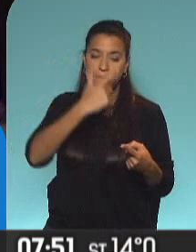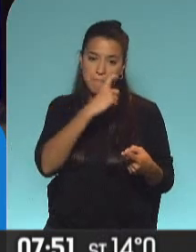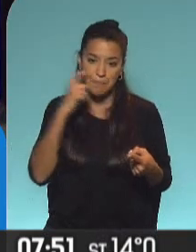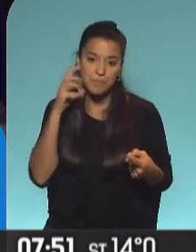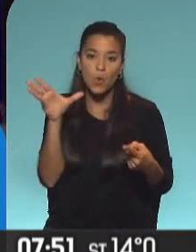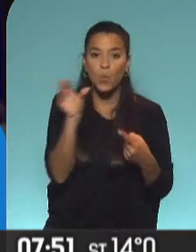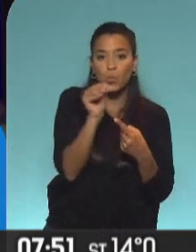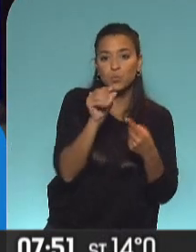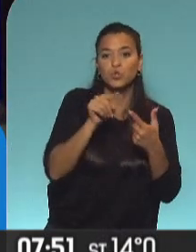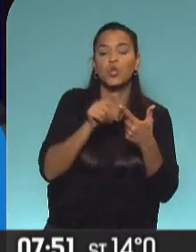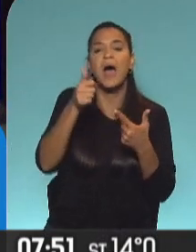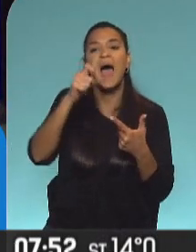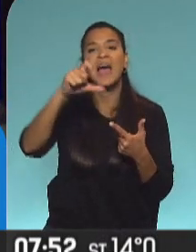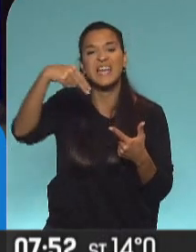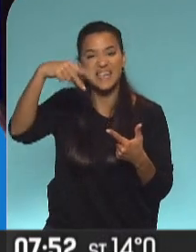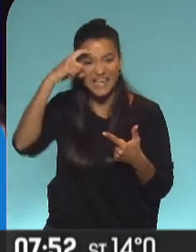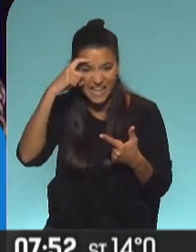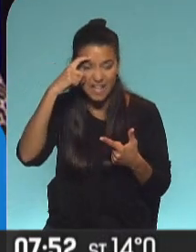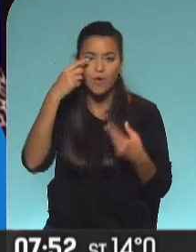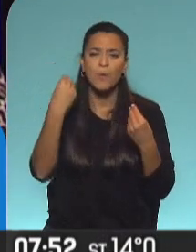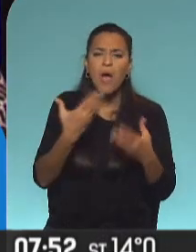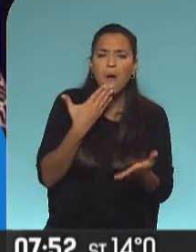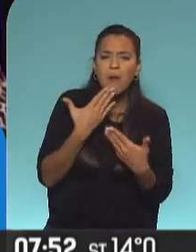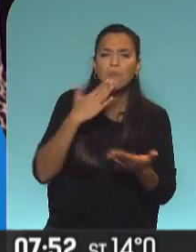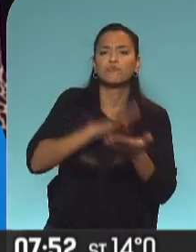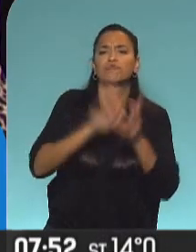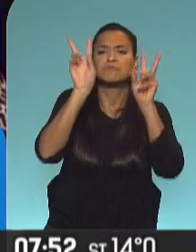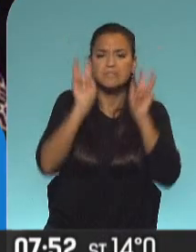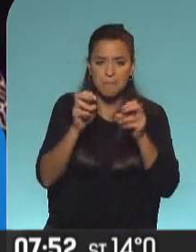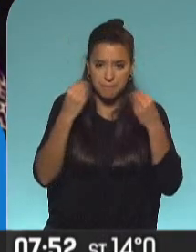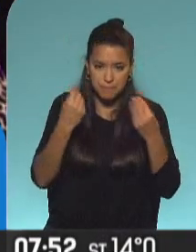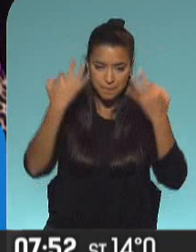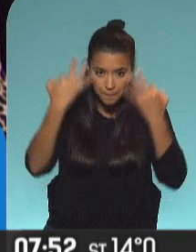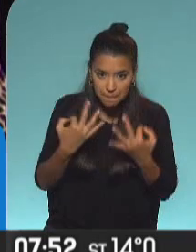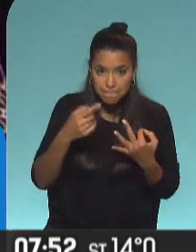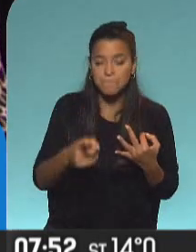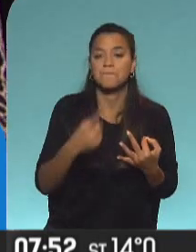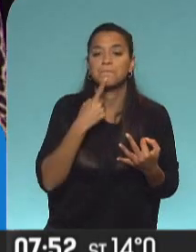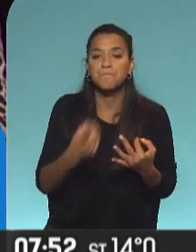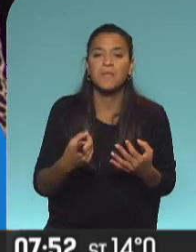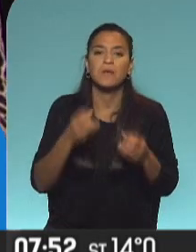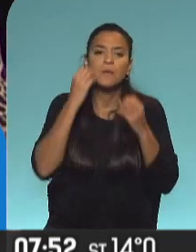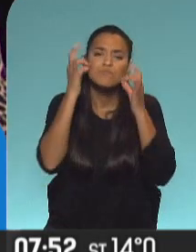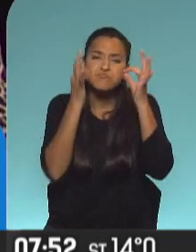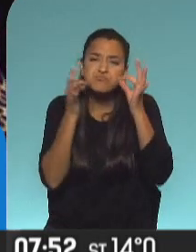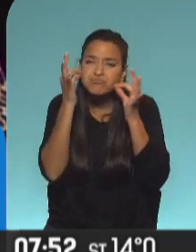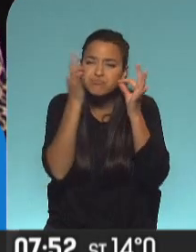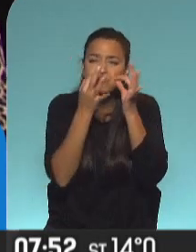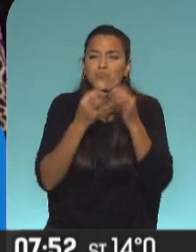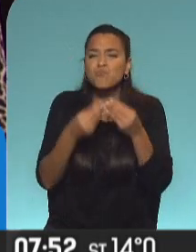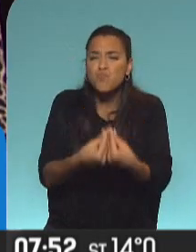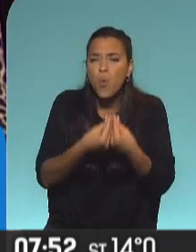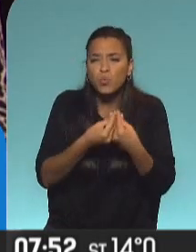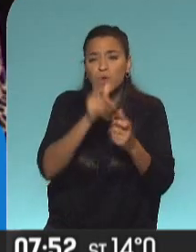junto con el acné. ¿Y esto por qué? ¿Por qué estamos hablando tanto de este tema? Porque justamente está habiendo una exacerbación del acné en el